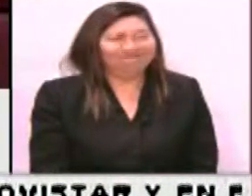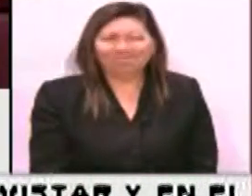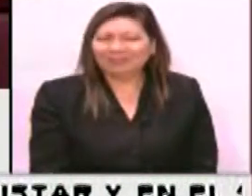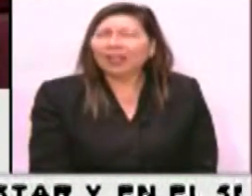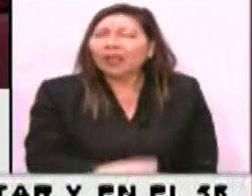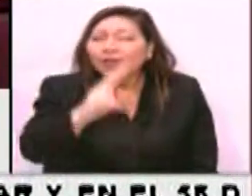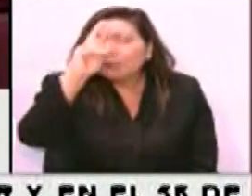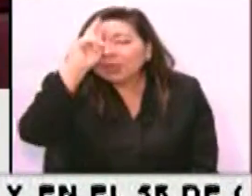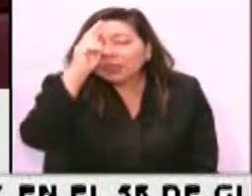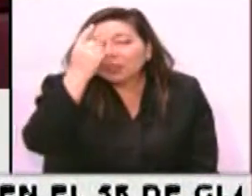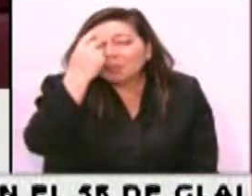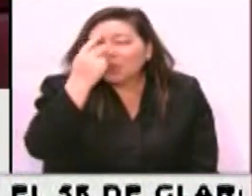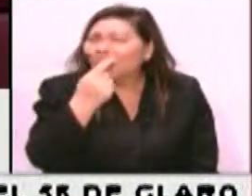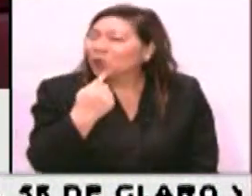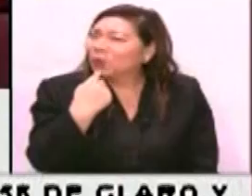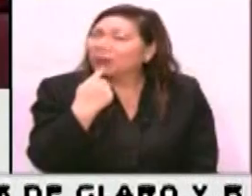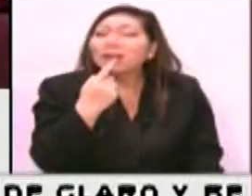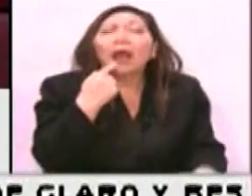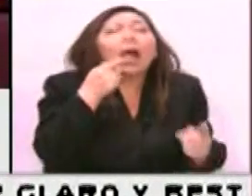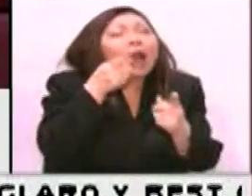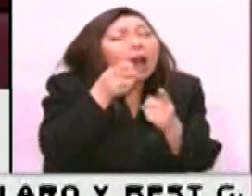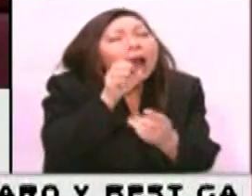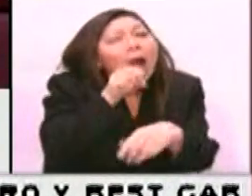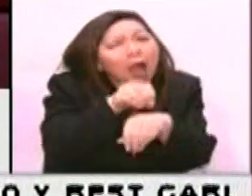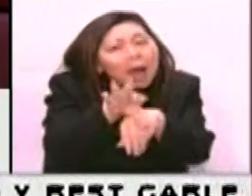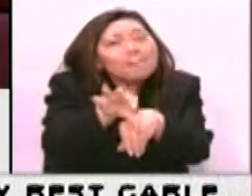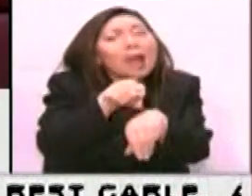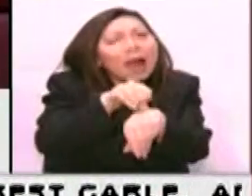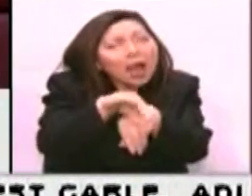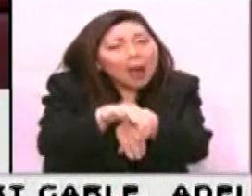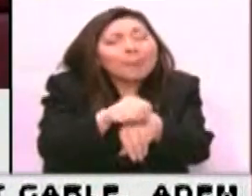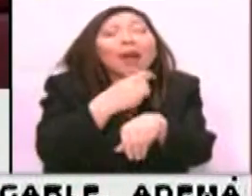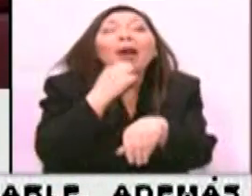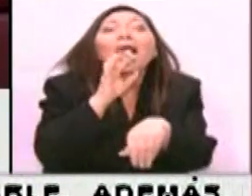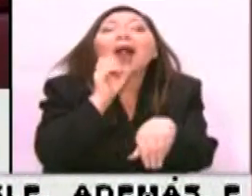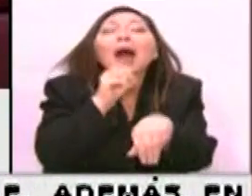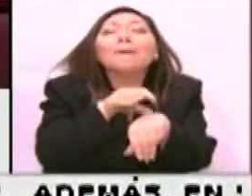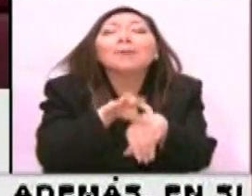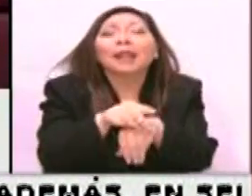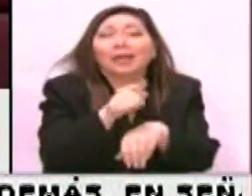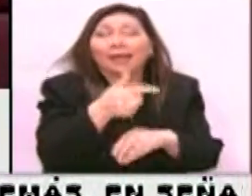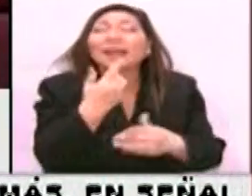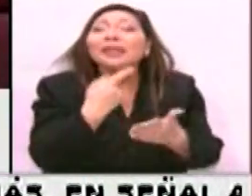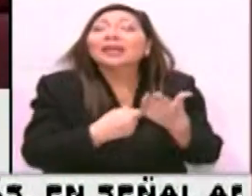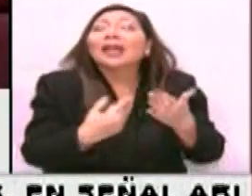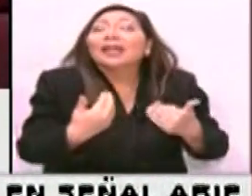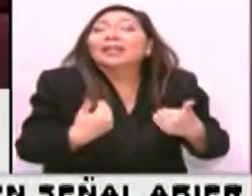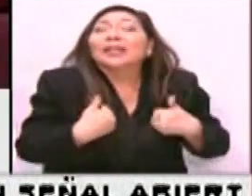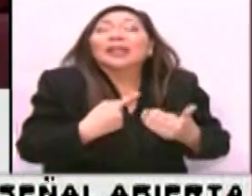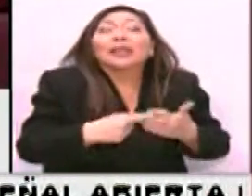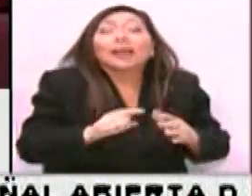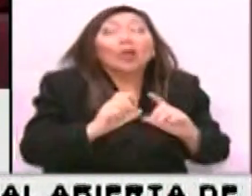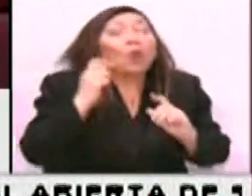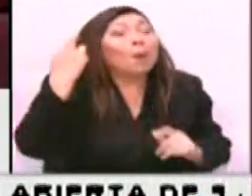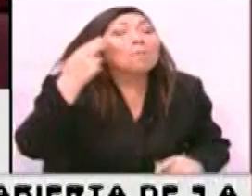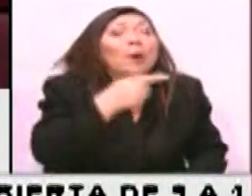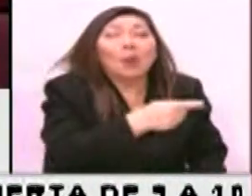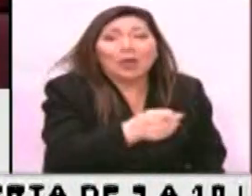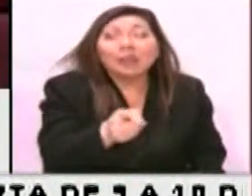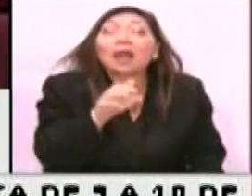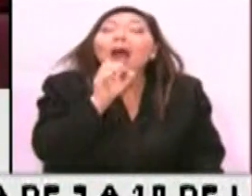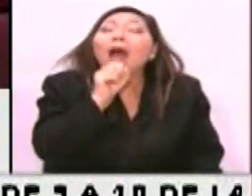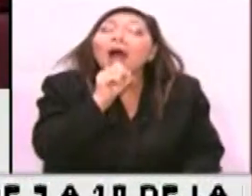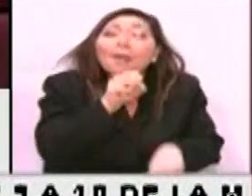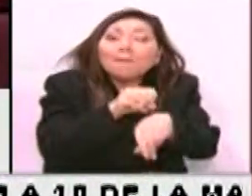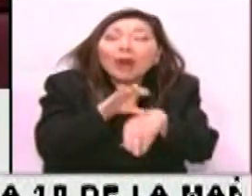congresistas. Eso no es comprar congresistas. Eso es hablar. ¿Y qué es lo que tienen que hacer los políticos?